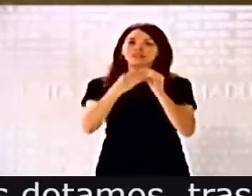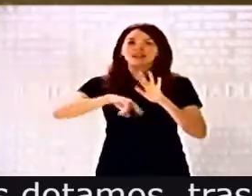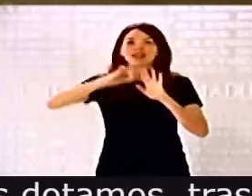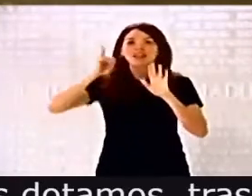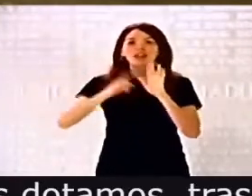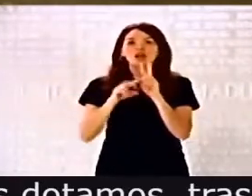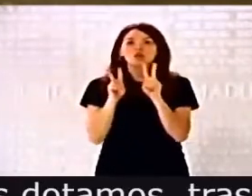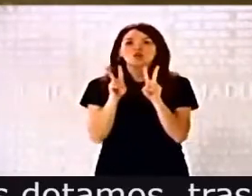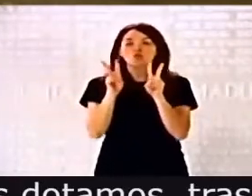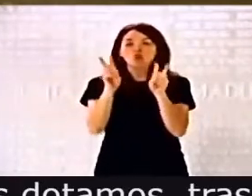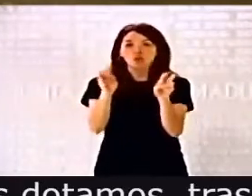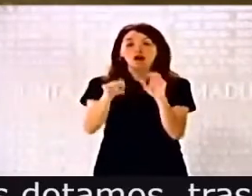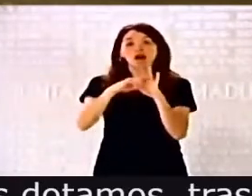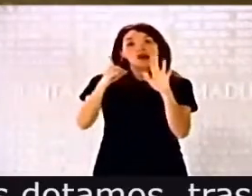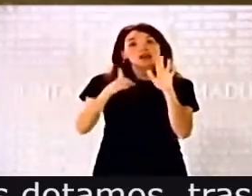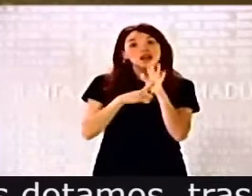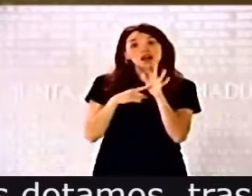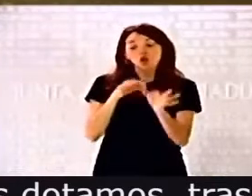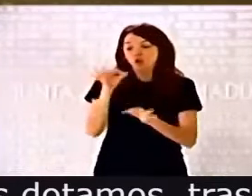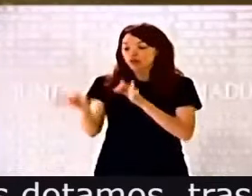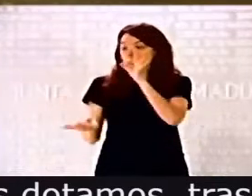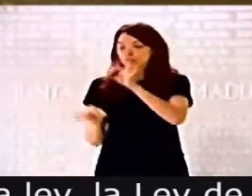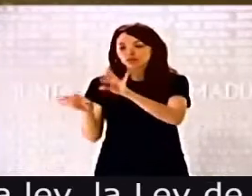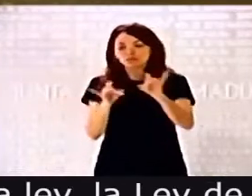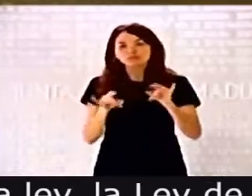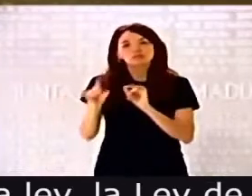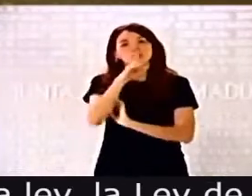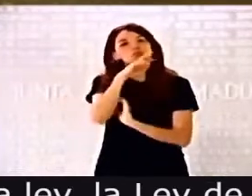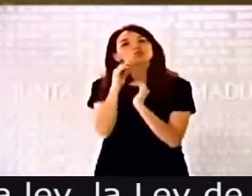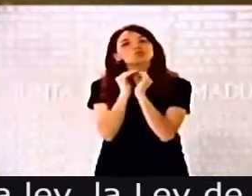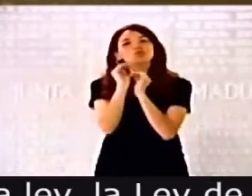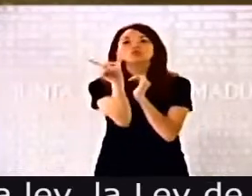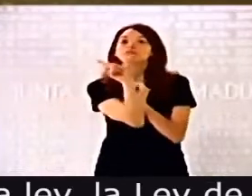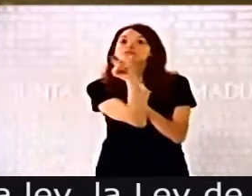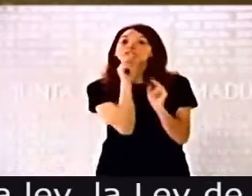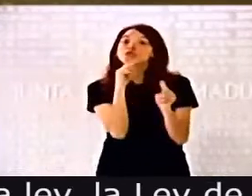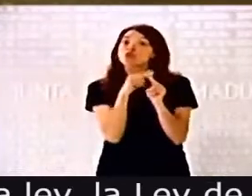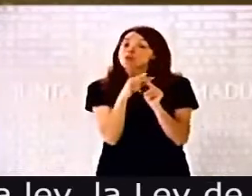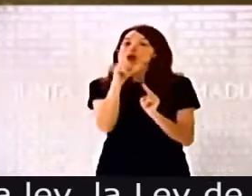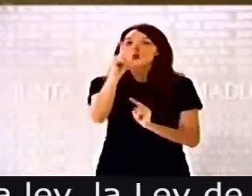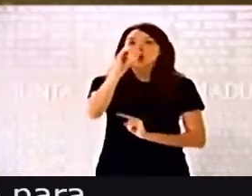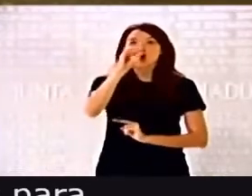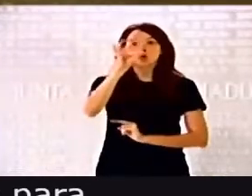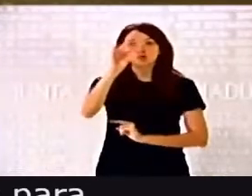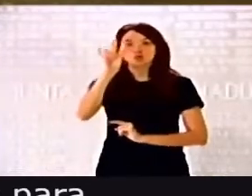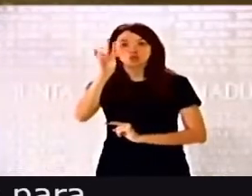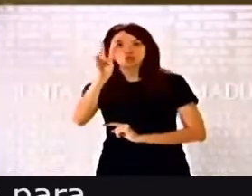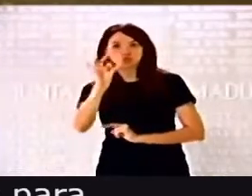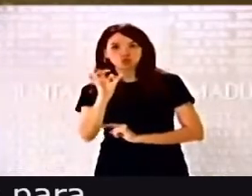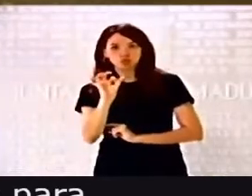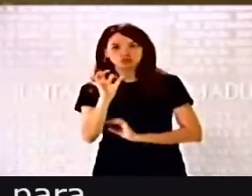Ordenación del Territorio y Urbanismo Sostenible para Extremadura, la LOTUS. Todos los municipios